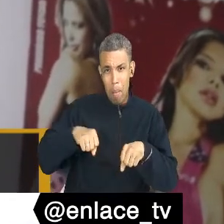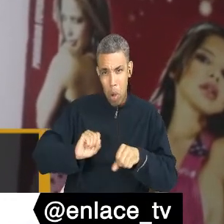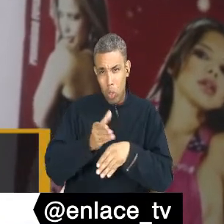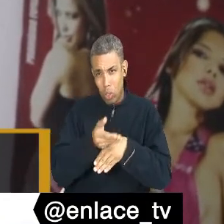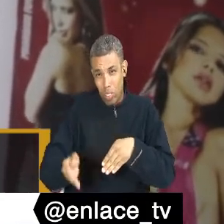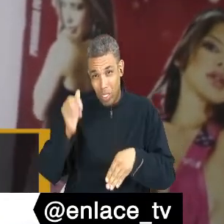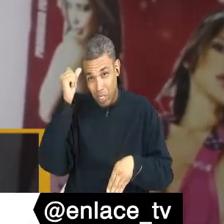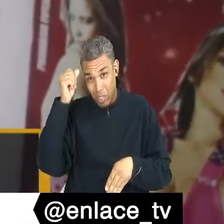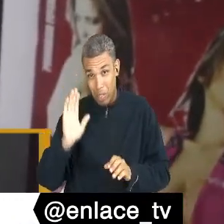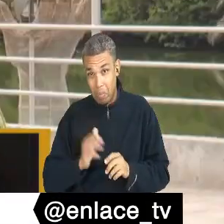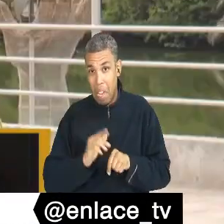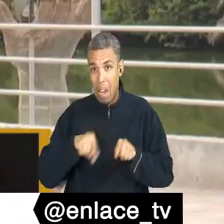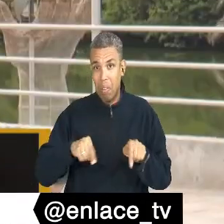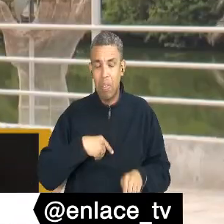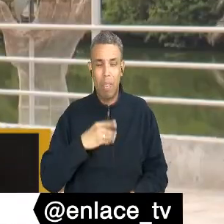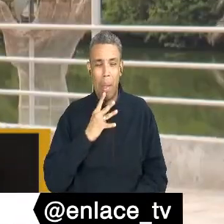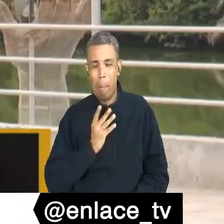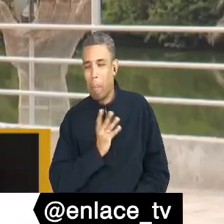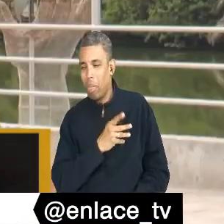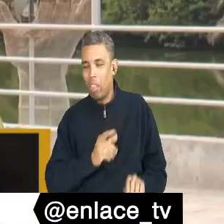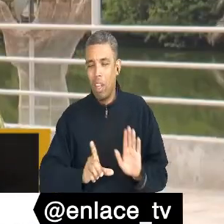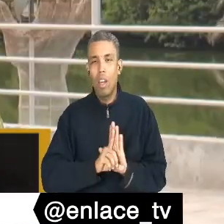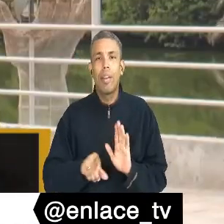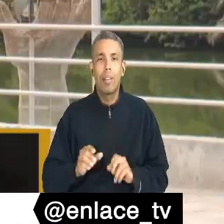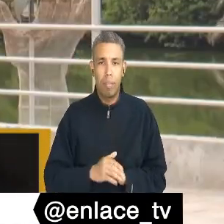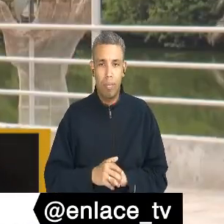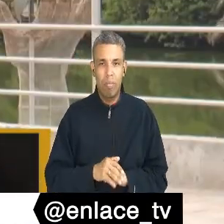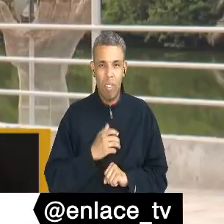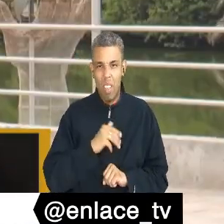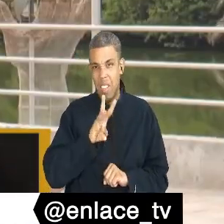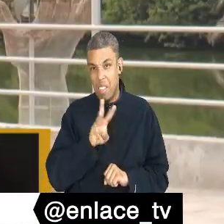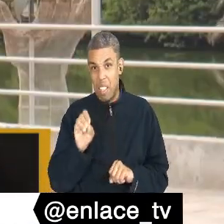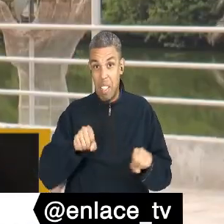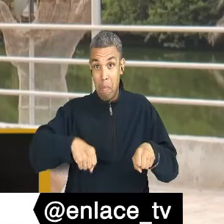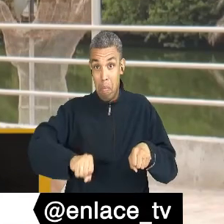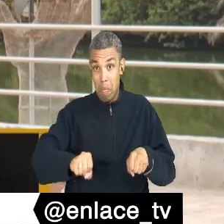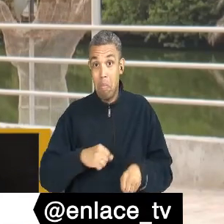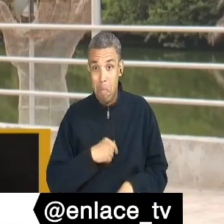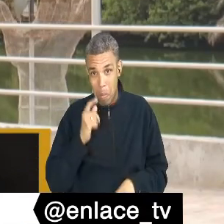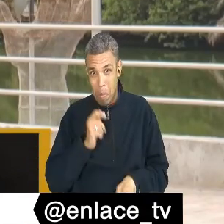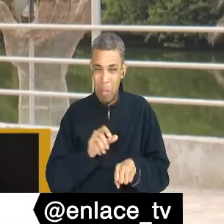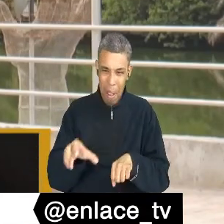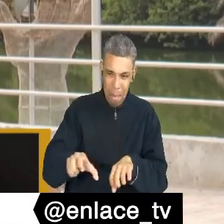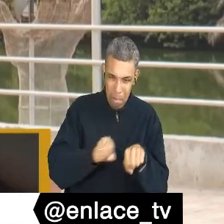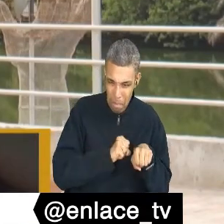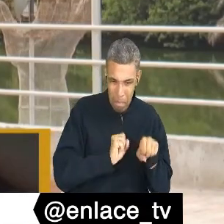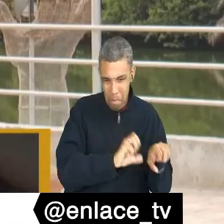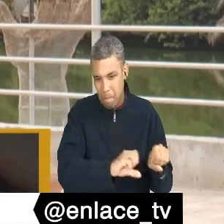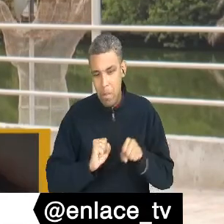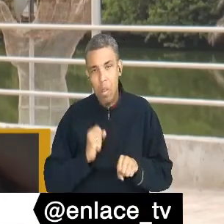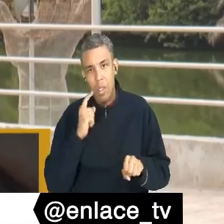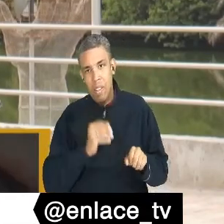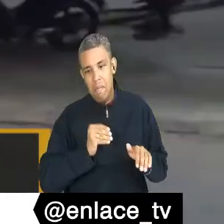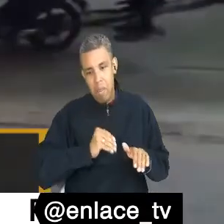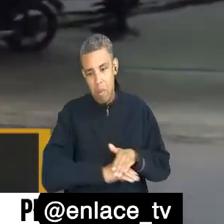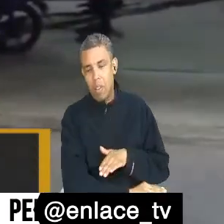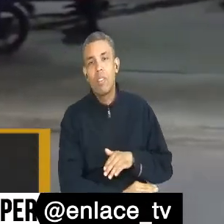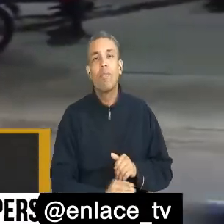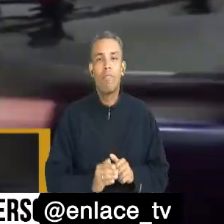30 motocicletas. Entre 35 motocicletas que fueron inmovilizadas, aquí lo que siempre prevalece es